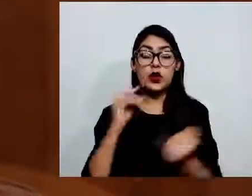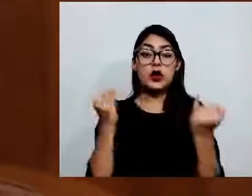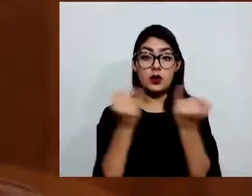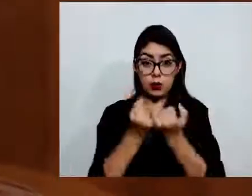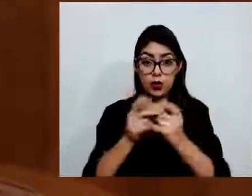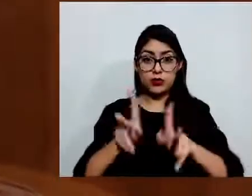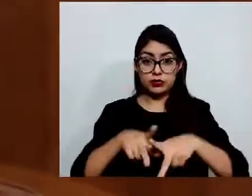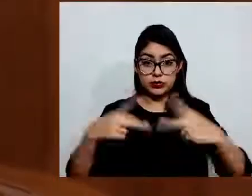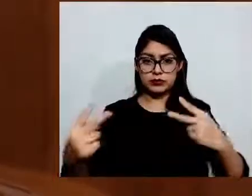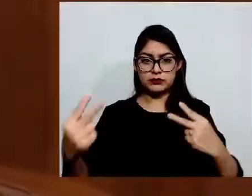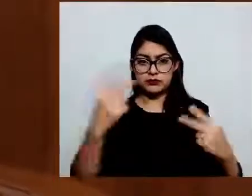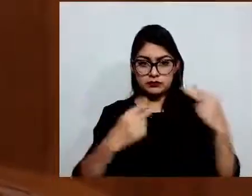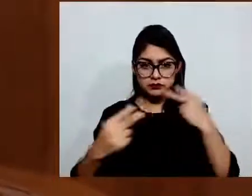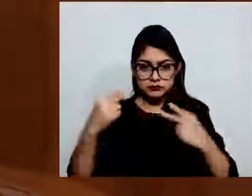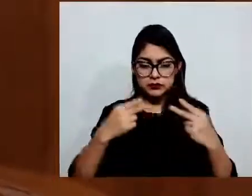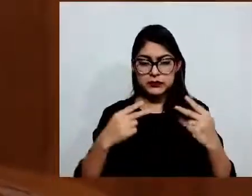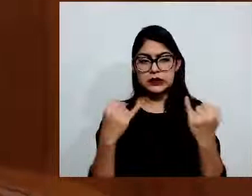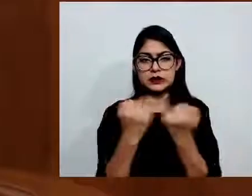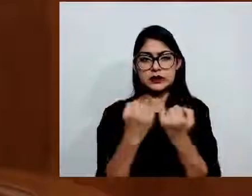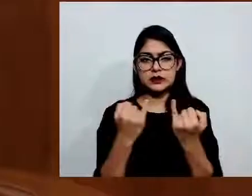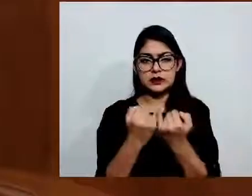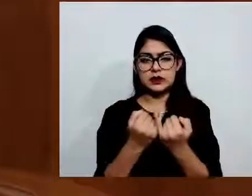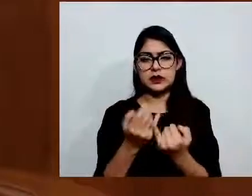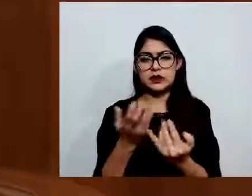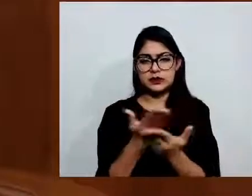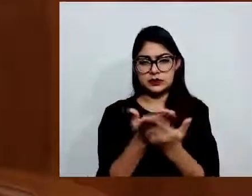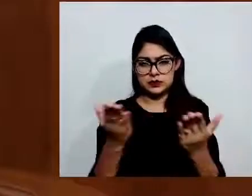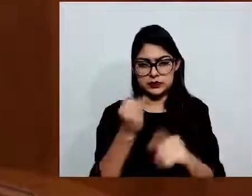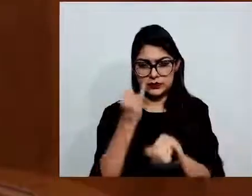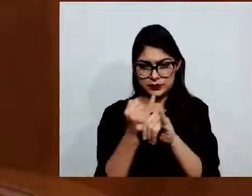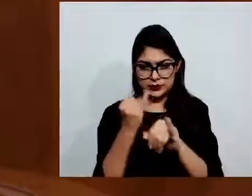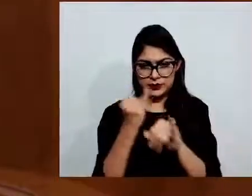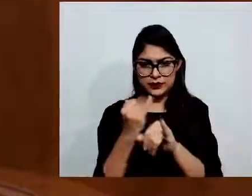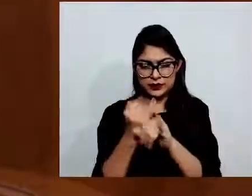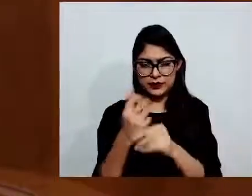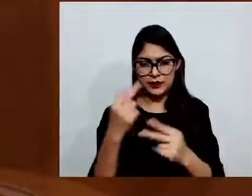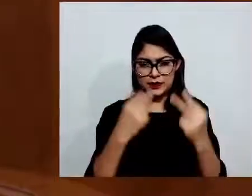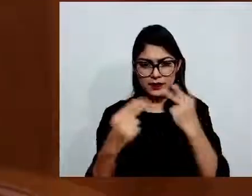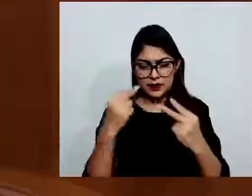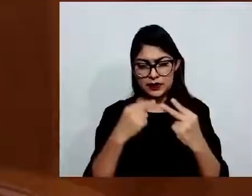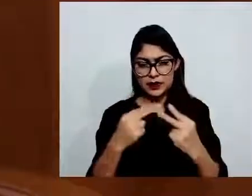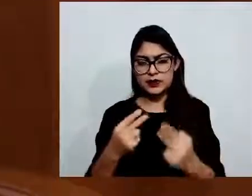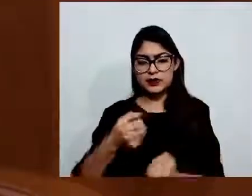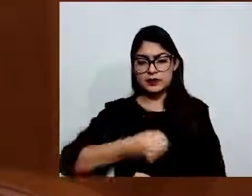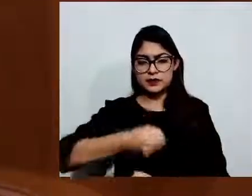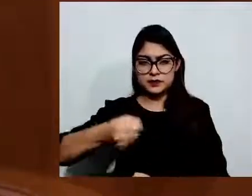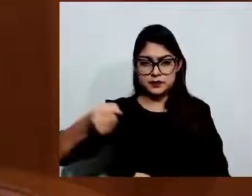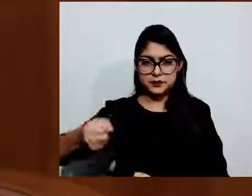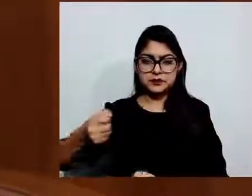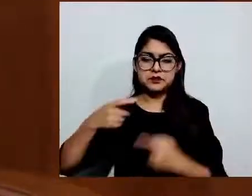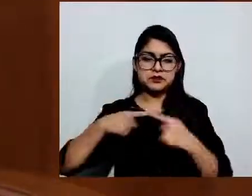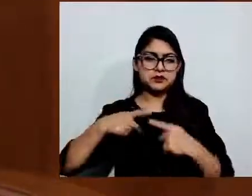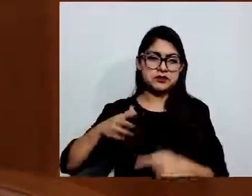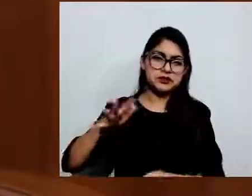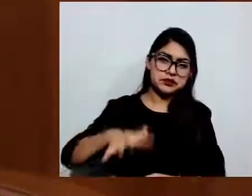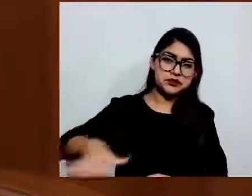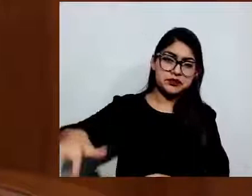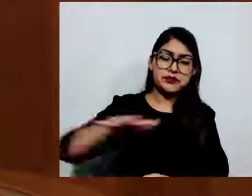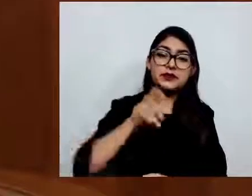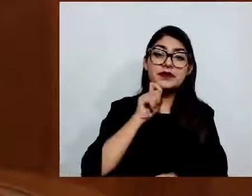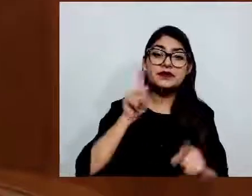siguen por las diferentes plataformas, al público en general y muy especialmente a las familias